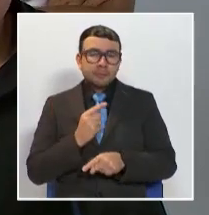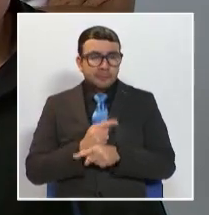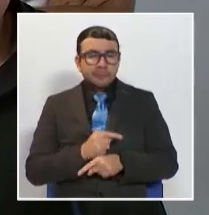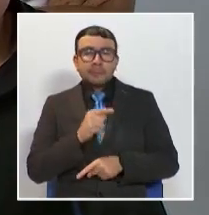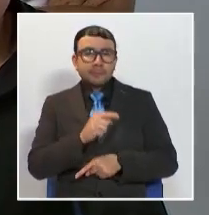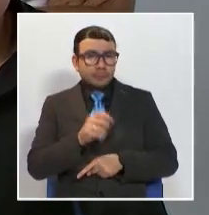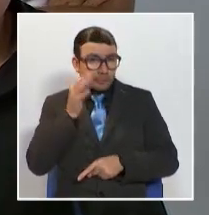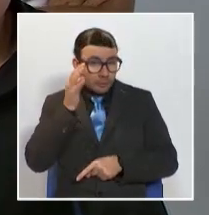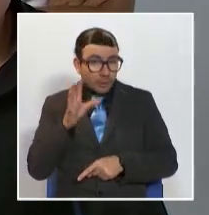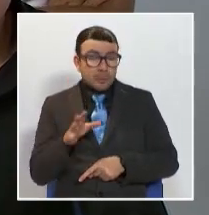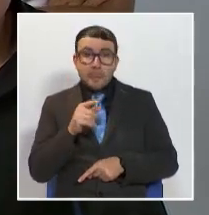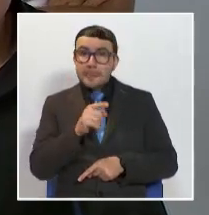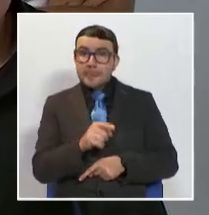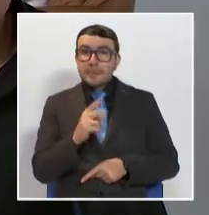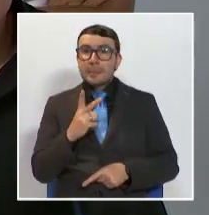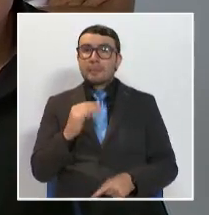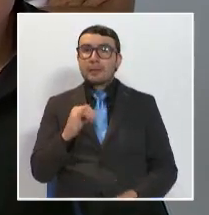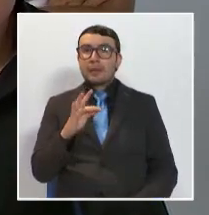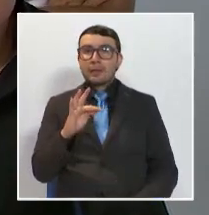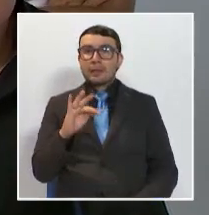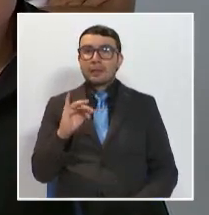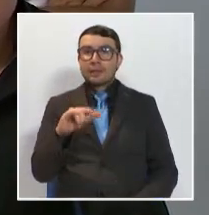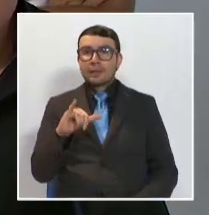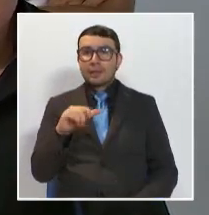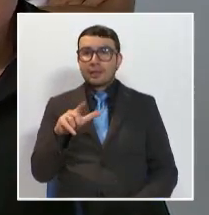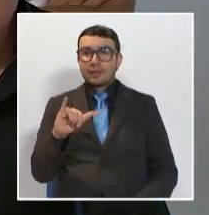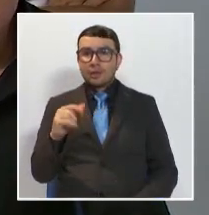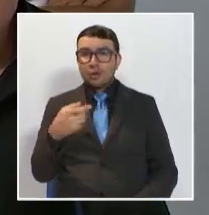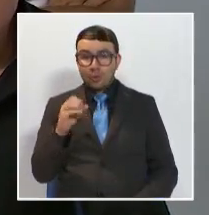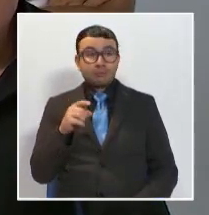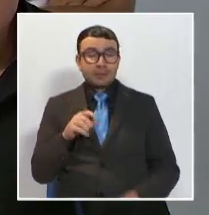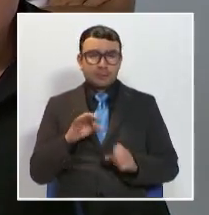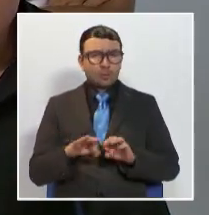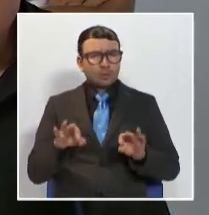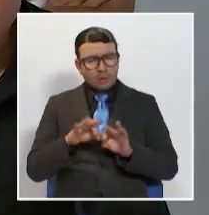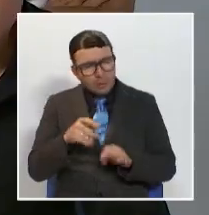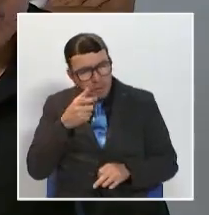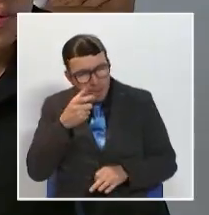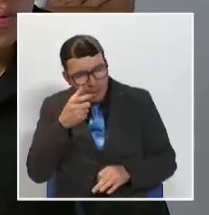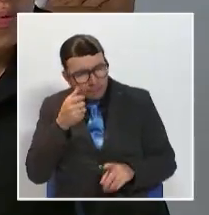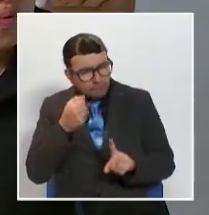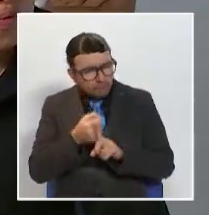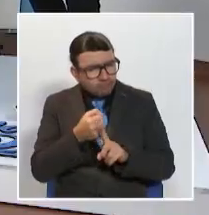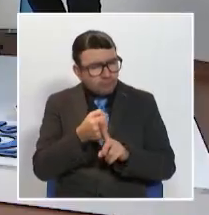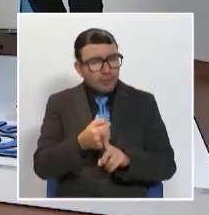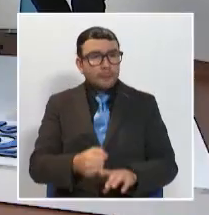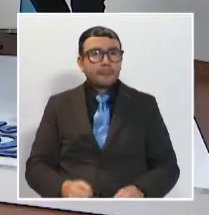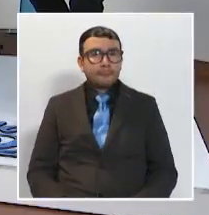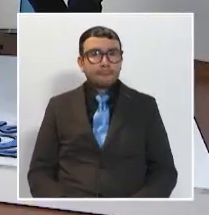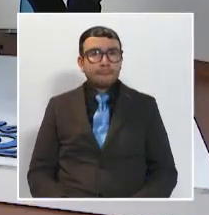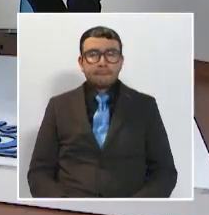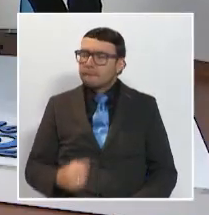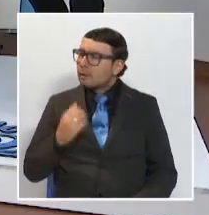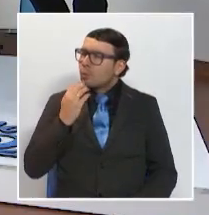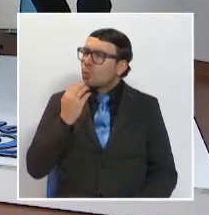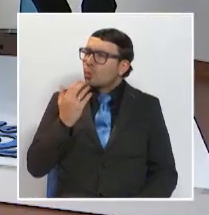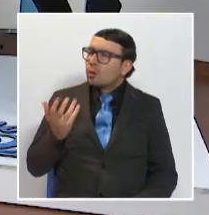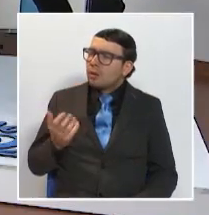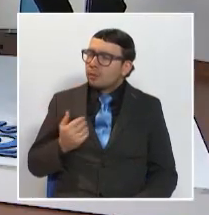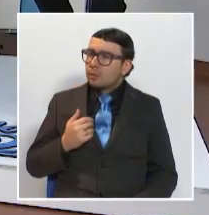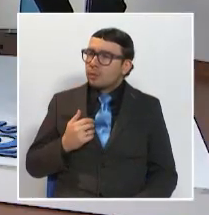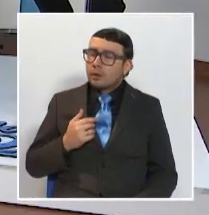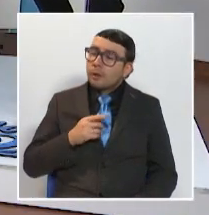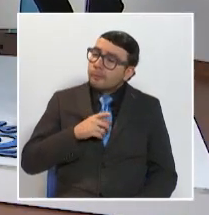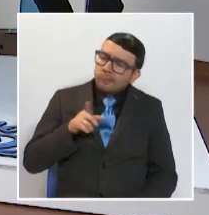presentar con el vitiligo o desarrollarse después del vitiligo. Importante hacerle seguimiento a estos pacientes. Entonces, Sí. en ese caso, por ejemplo, en el caso